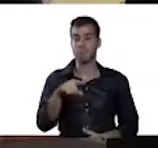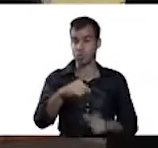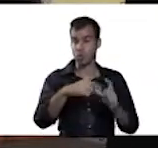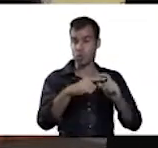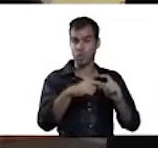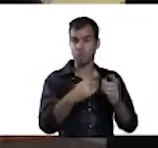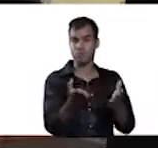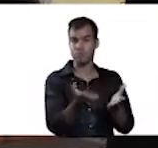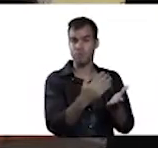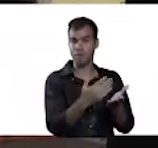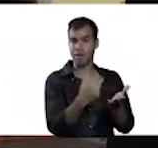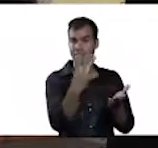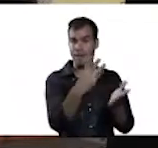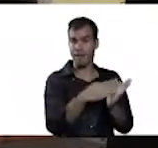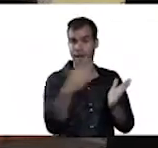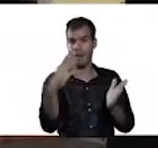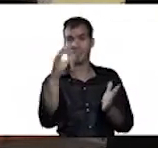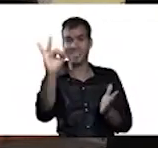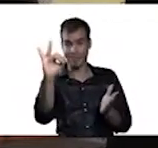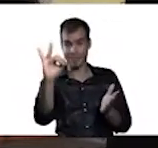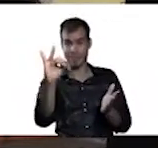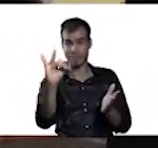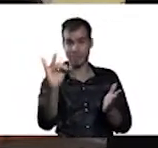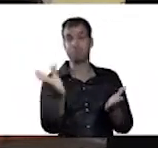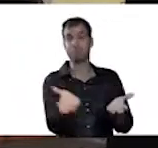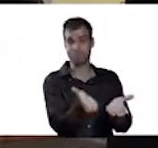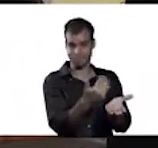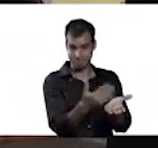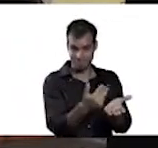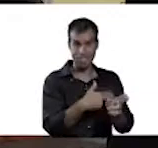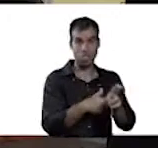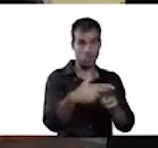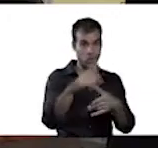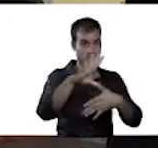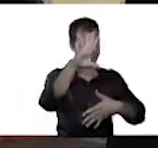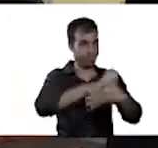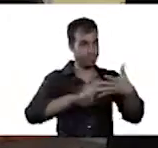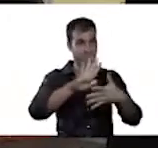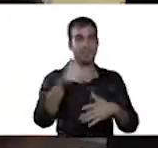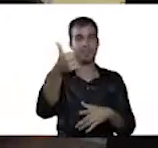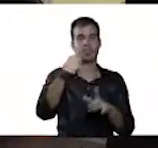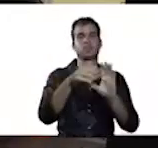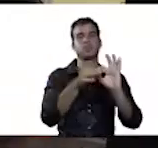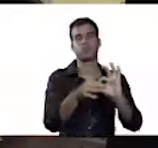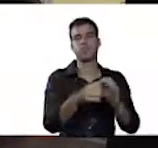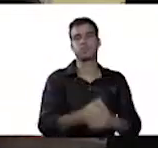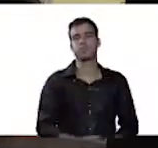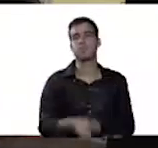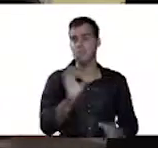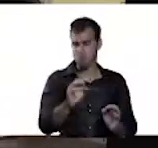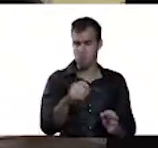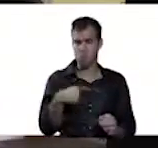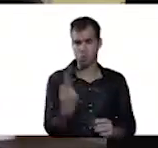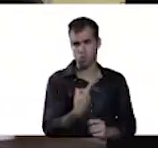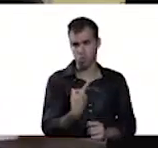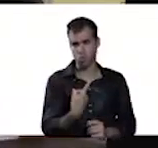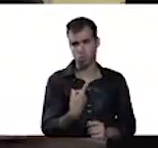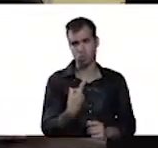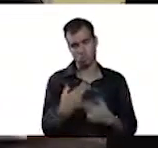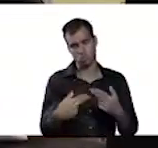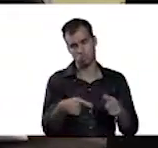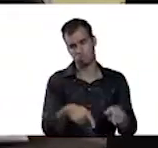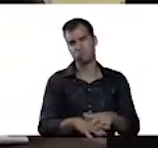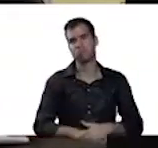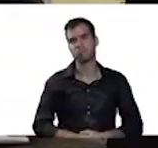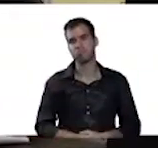la página 3 a la 7 del libro de texto de Historia de América, 10º grado, que es el que usamos nosotros en nuestra